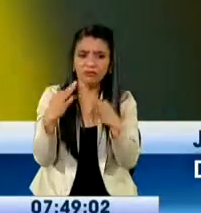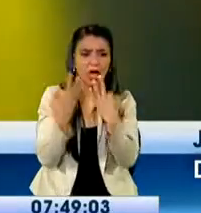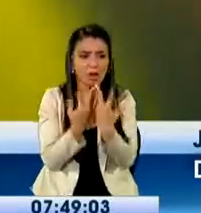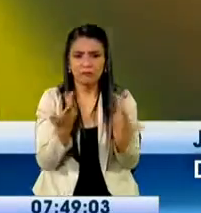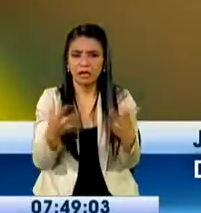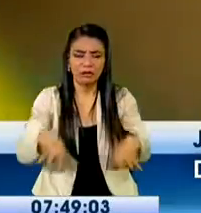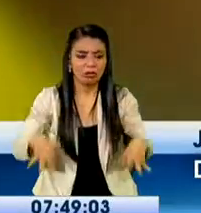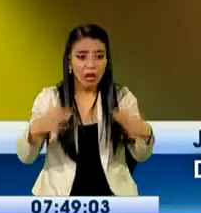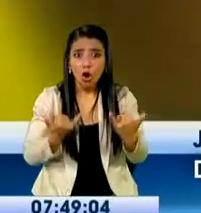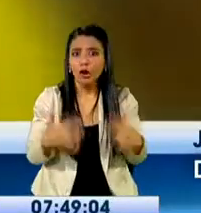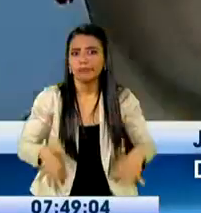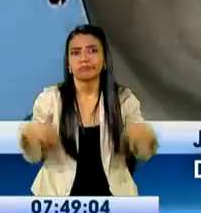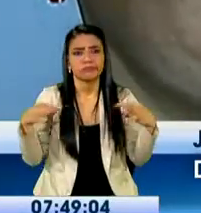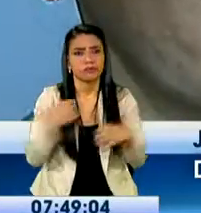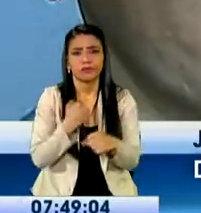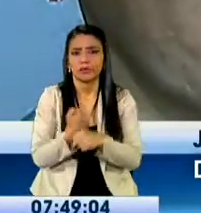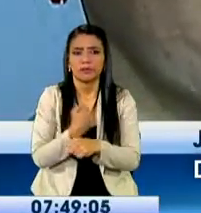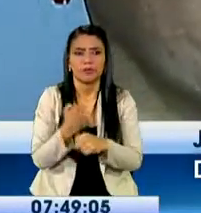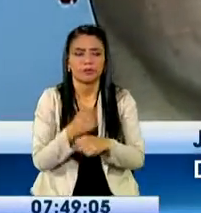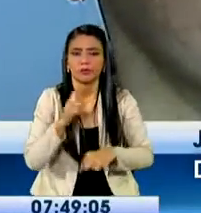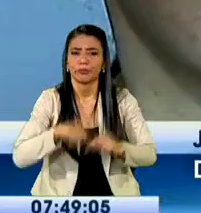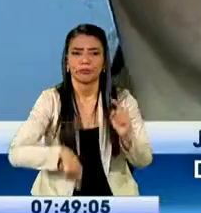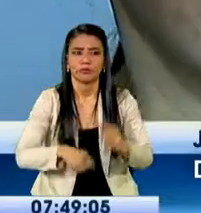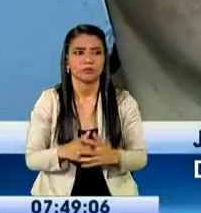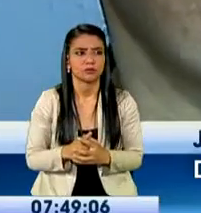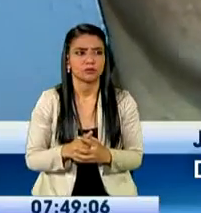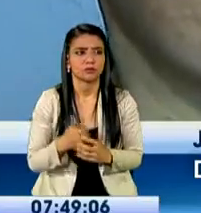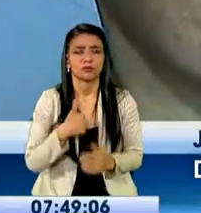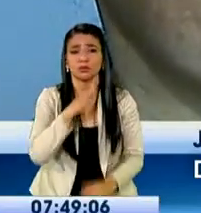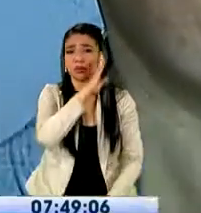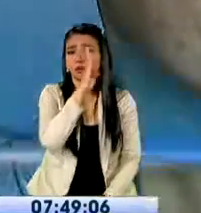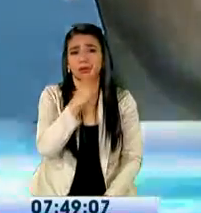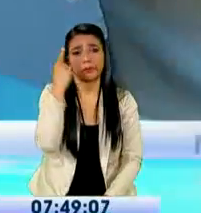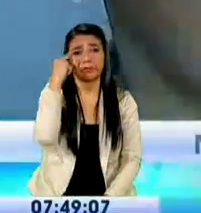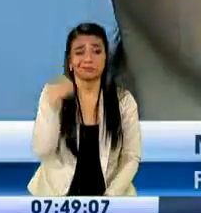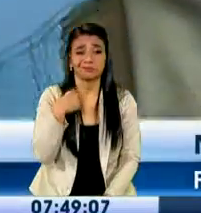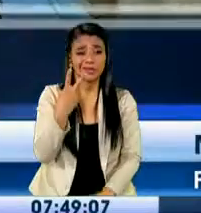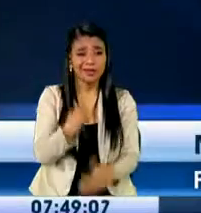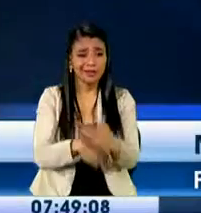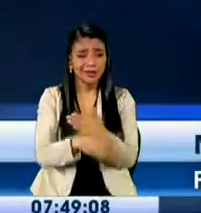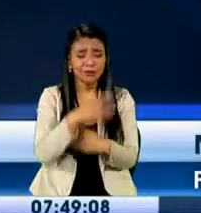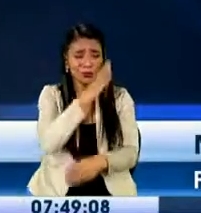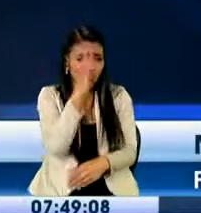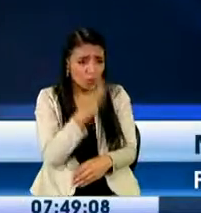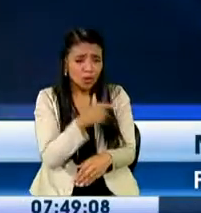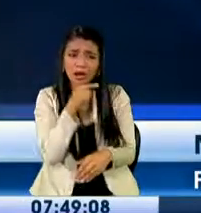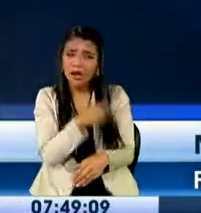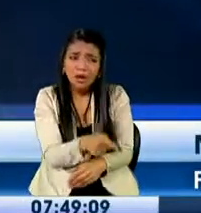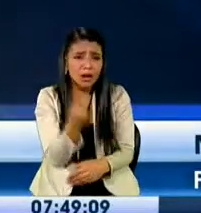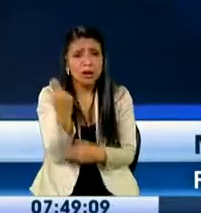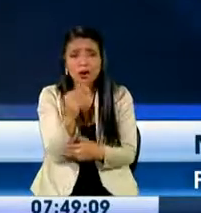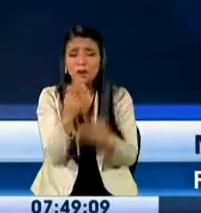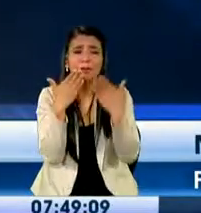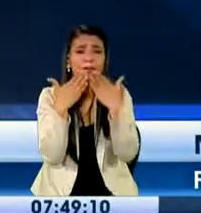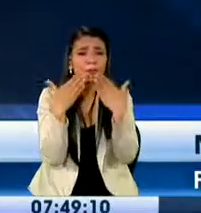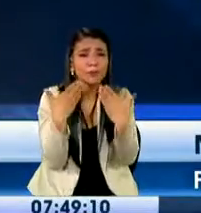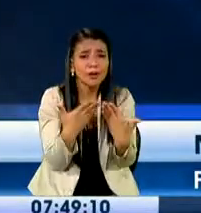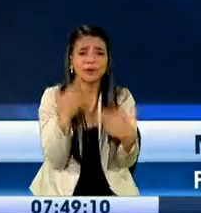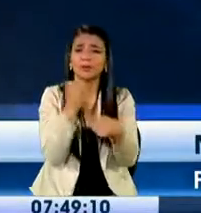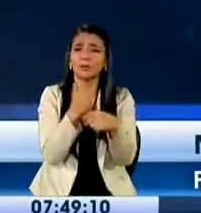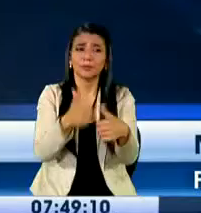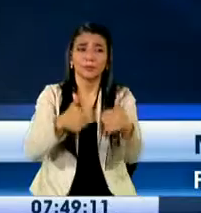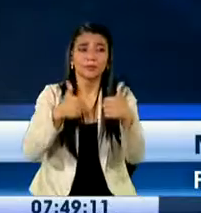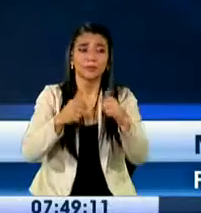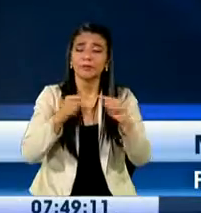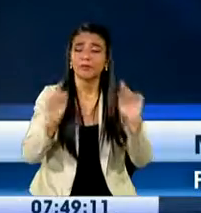es imposible. Nunca me imaginé eso, yo que iba a pasar a mi hijo. Él era un chico bueno, trabajador. Pero así